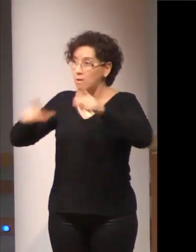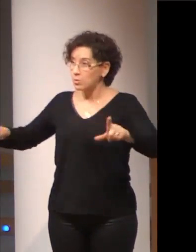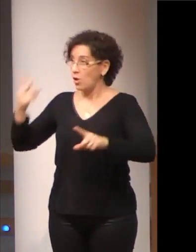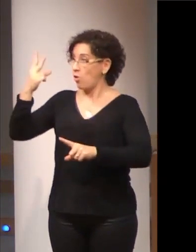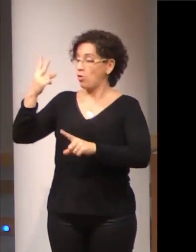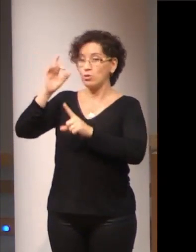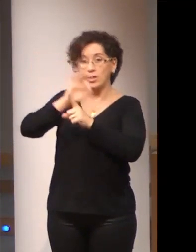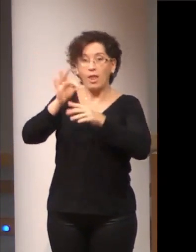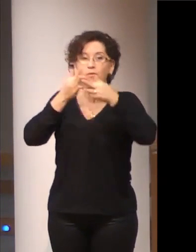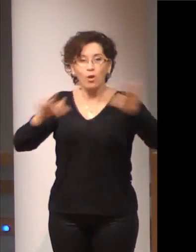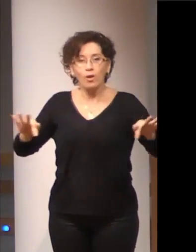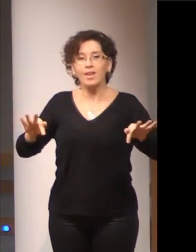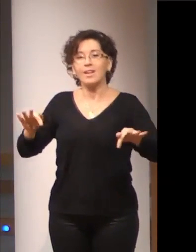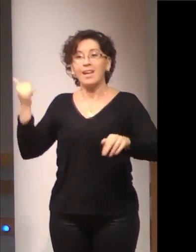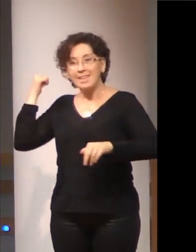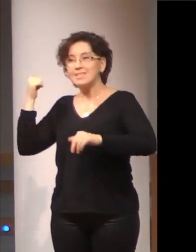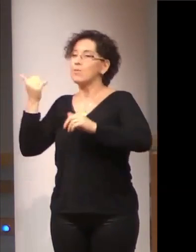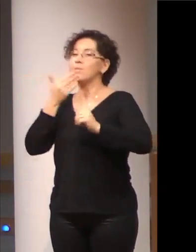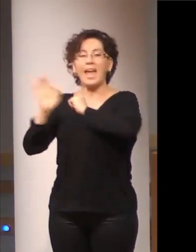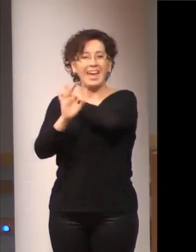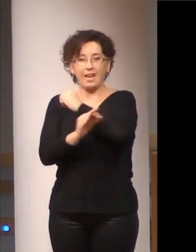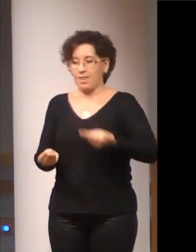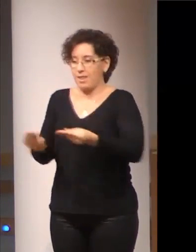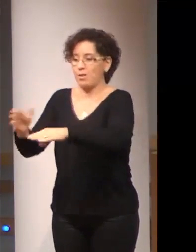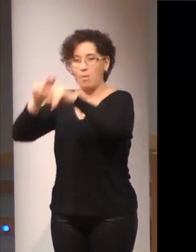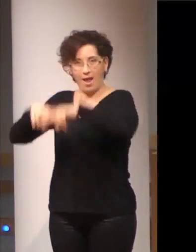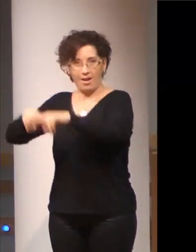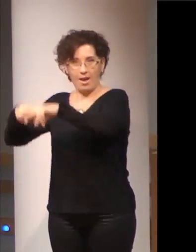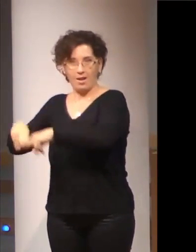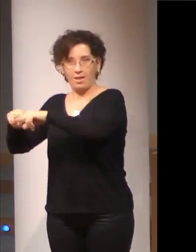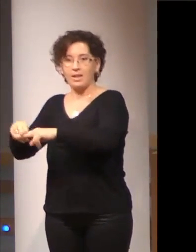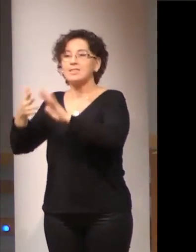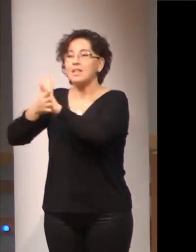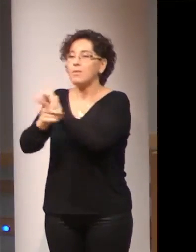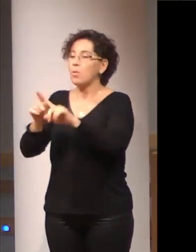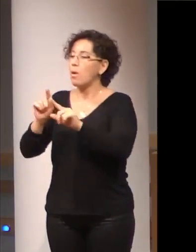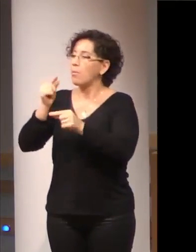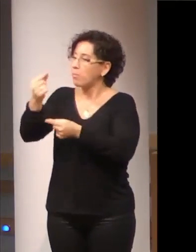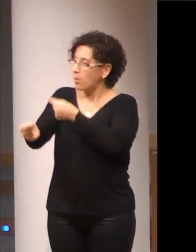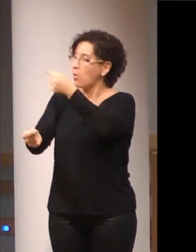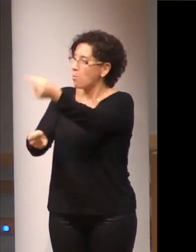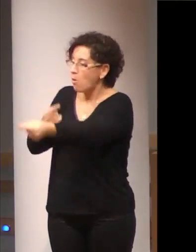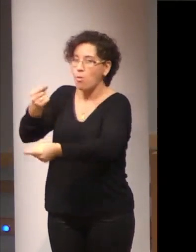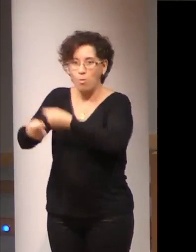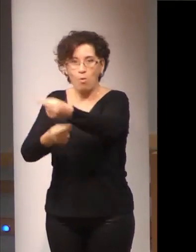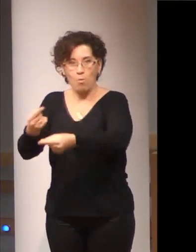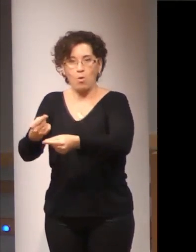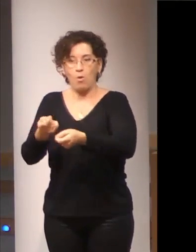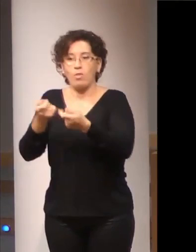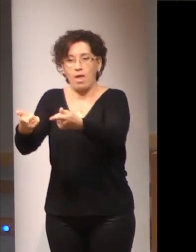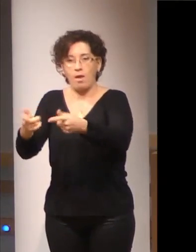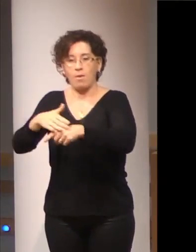grados de Filología. De esa manera, confiamos en ir creando un poco caldo de cultivo para aumentar